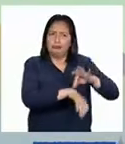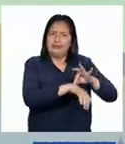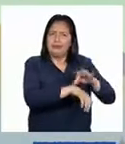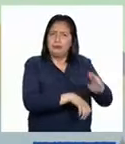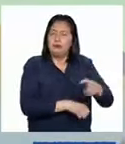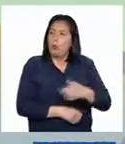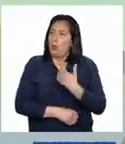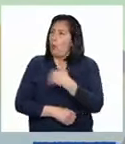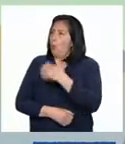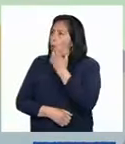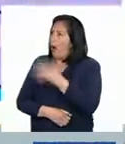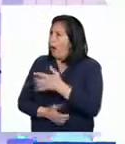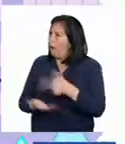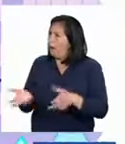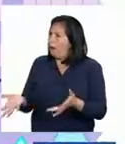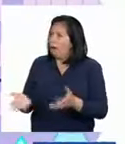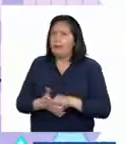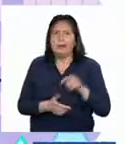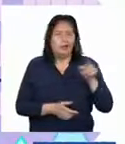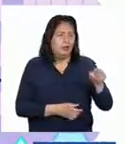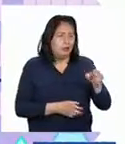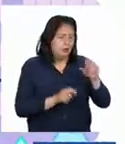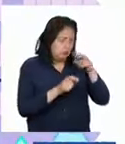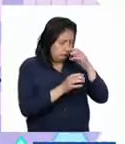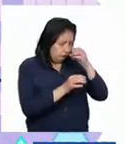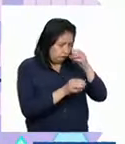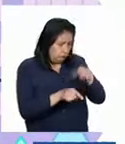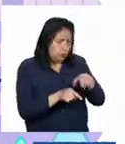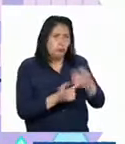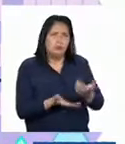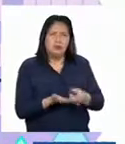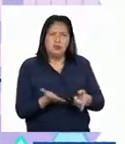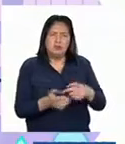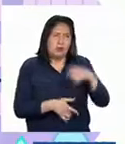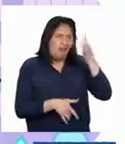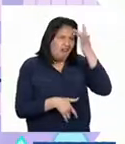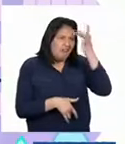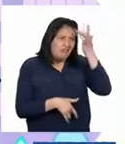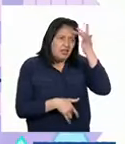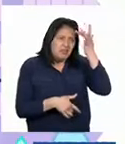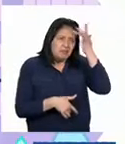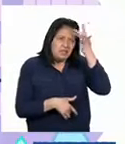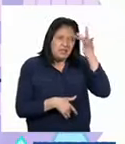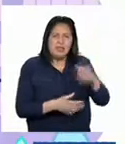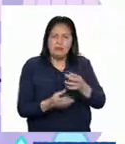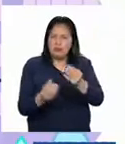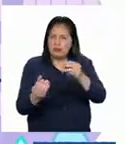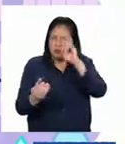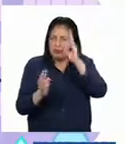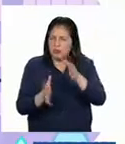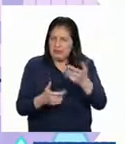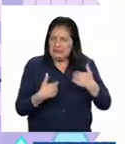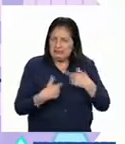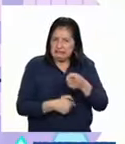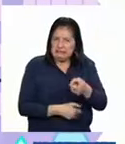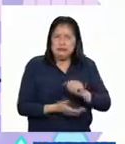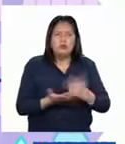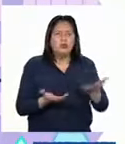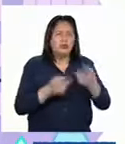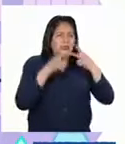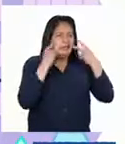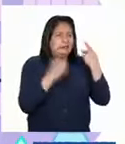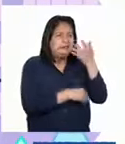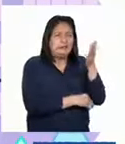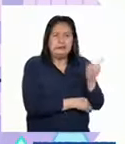medicina. ¡Wow! ¿Y qué hizo? Dionisia observó que había una enfermedad que ataca a varios peruanos, sobre todo en la